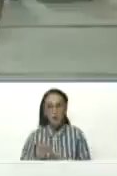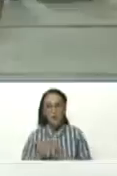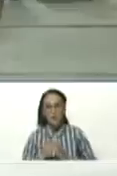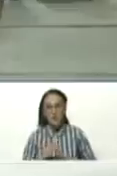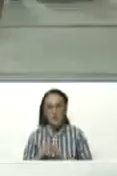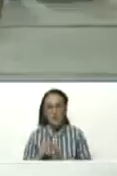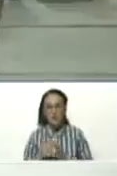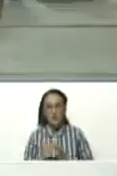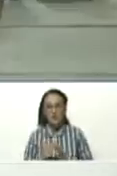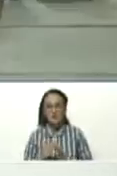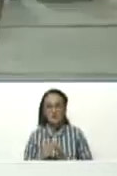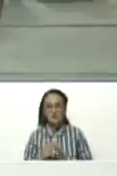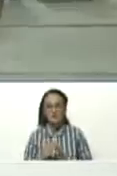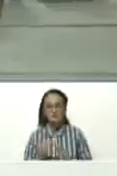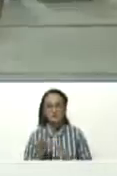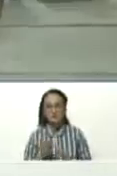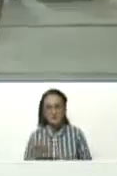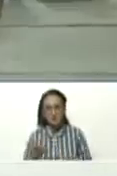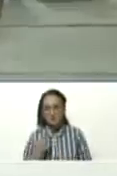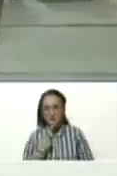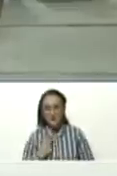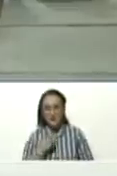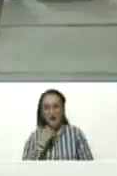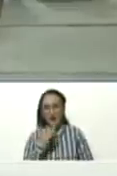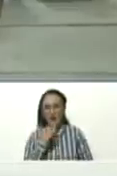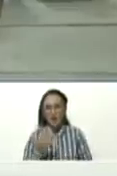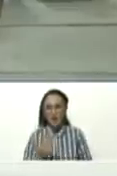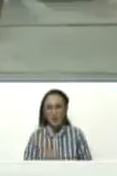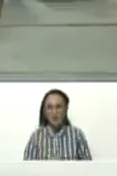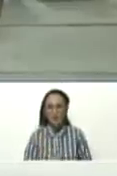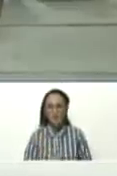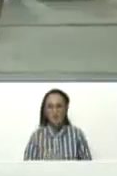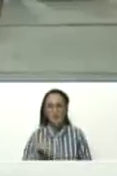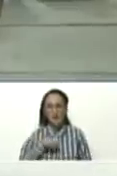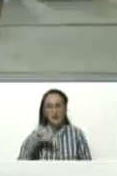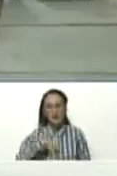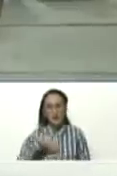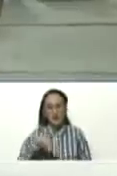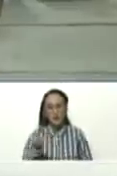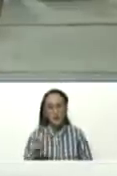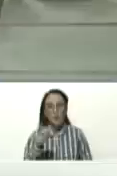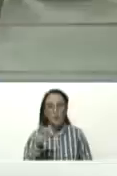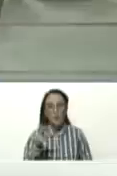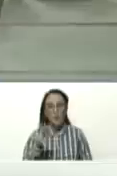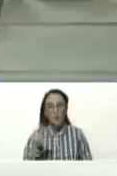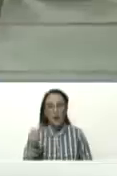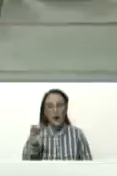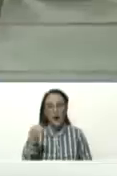de Tacarigua. ¿Qué me puede decir Zurima? Desde Guacara, adelante.